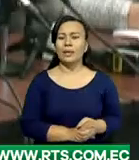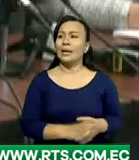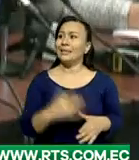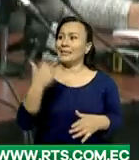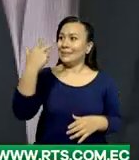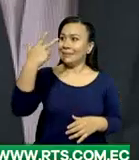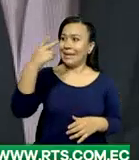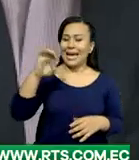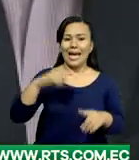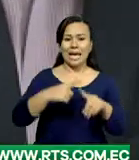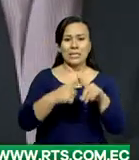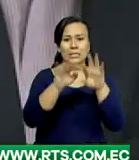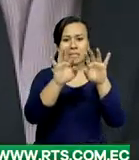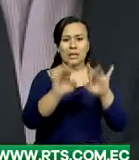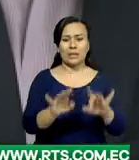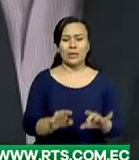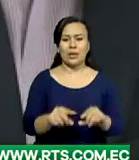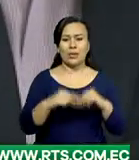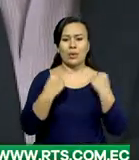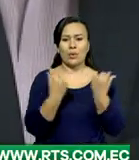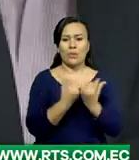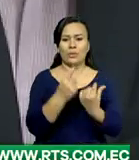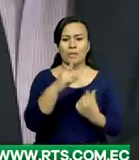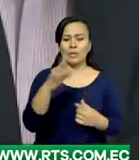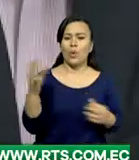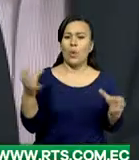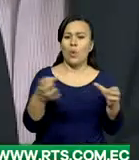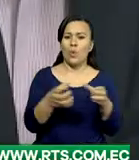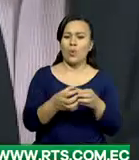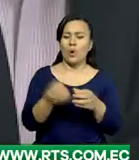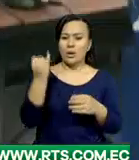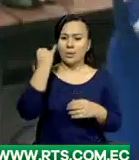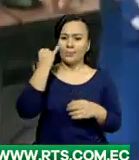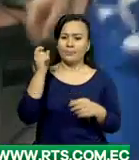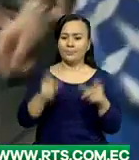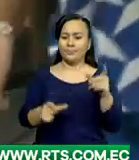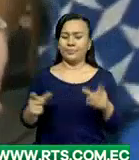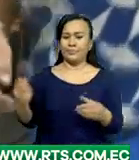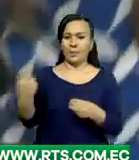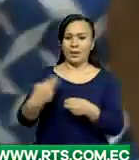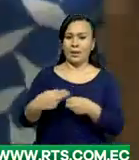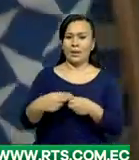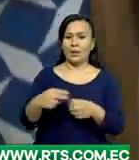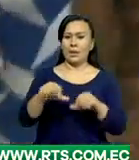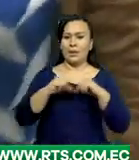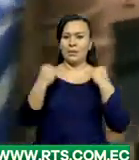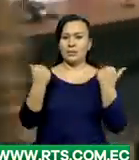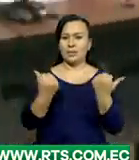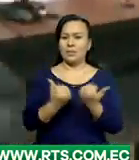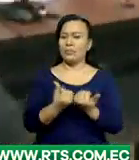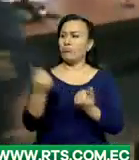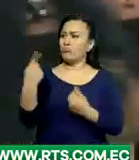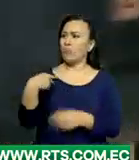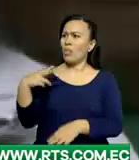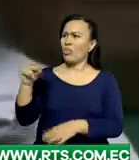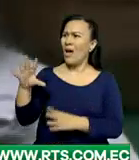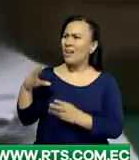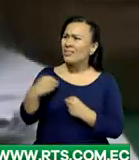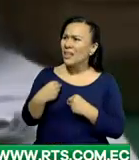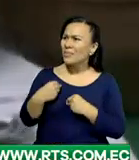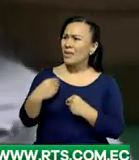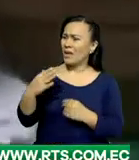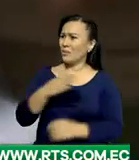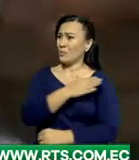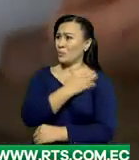De los exsecretarios de Alianza País que en rueda de prensa y junto a sus coidearios en la Asamblea rechazaron la investigación conocida como Arroz